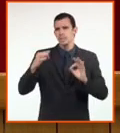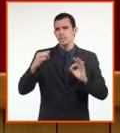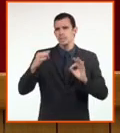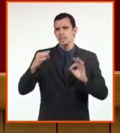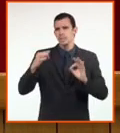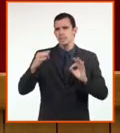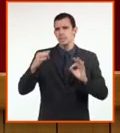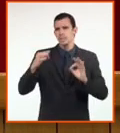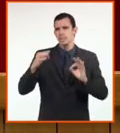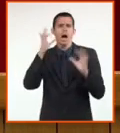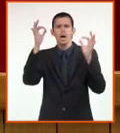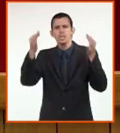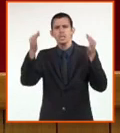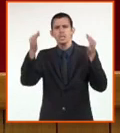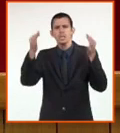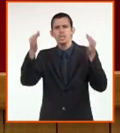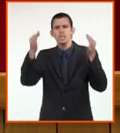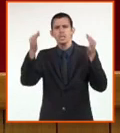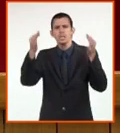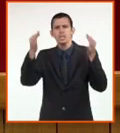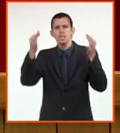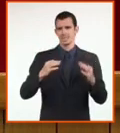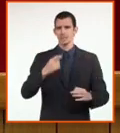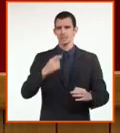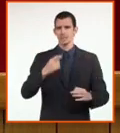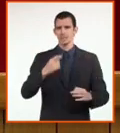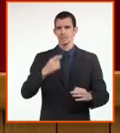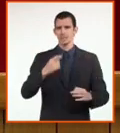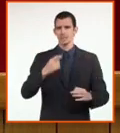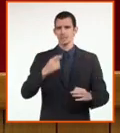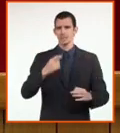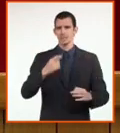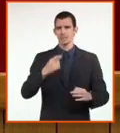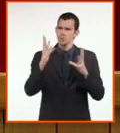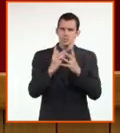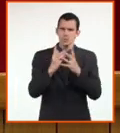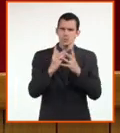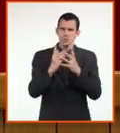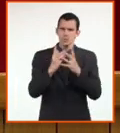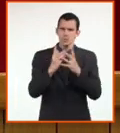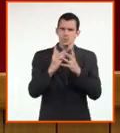por levantar tan en alto la bandera de la FEU de Cuba y ser consecuente con ella en